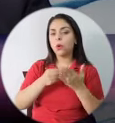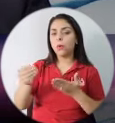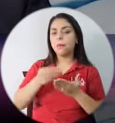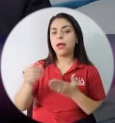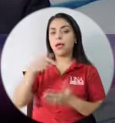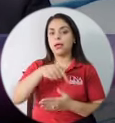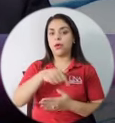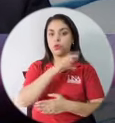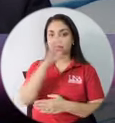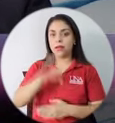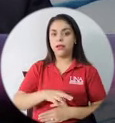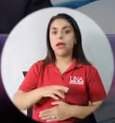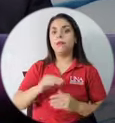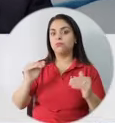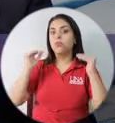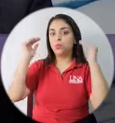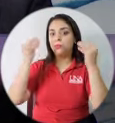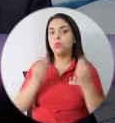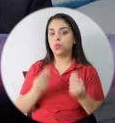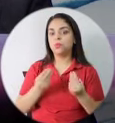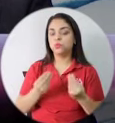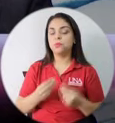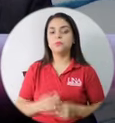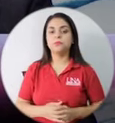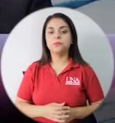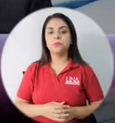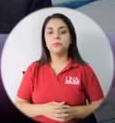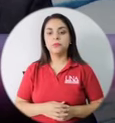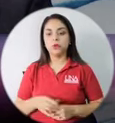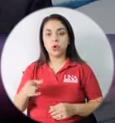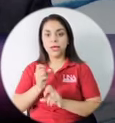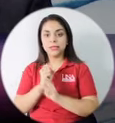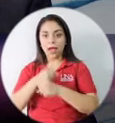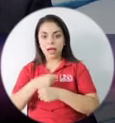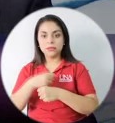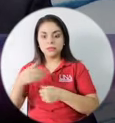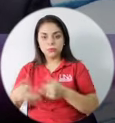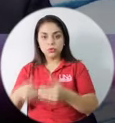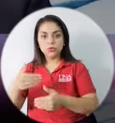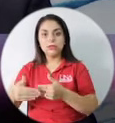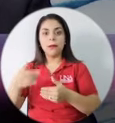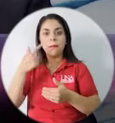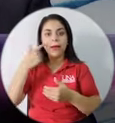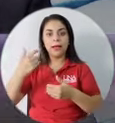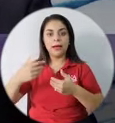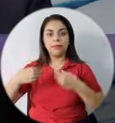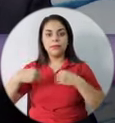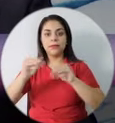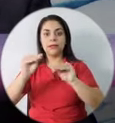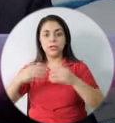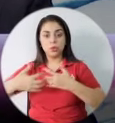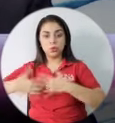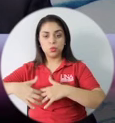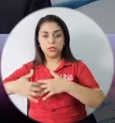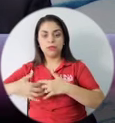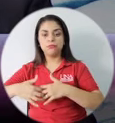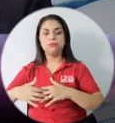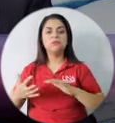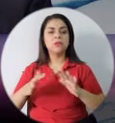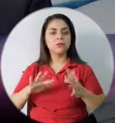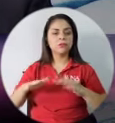Costa Rica es alto. Sí. Lo que se procesa, lo que industrializa, lo que tiene la